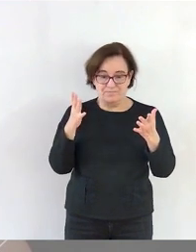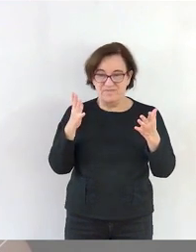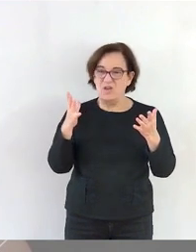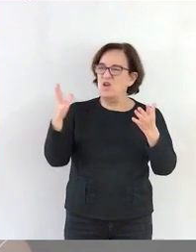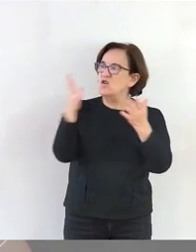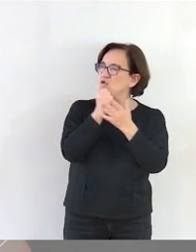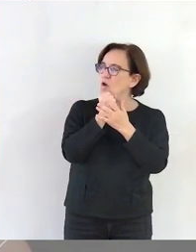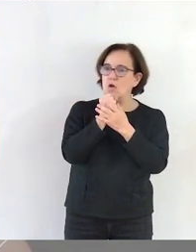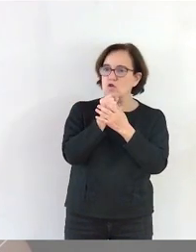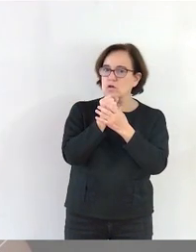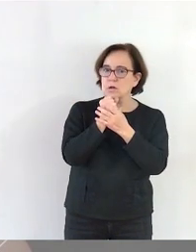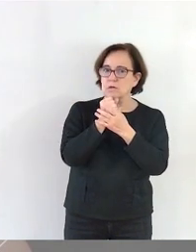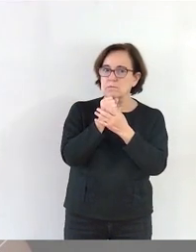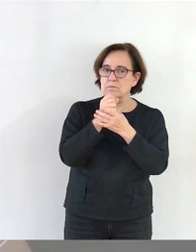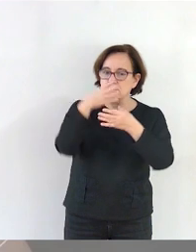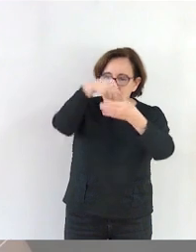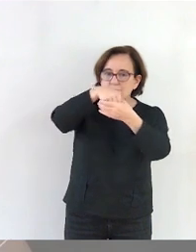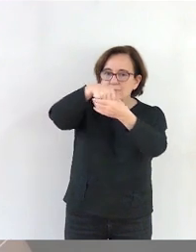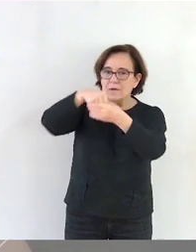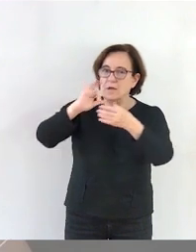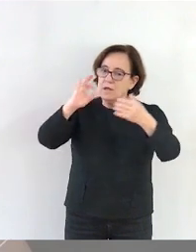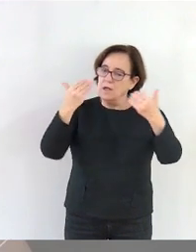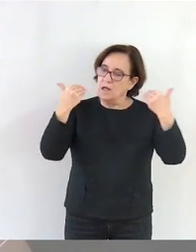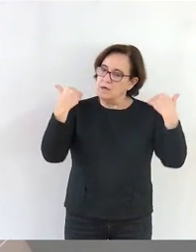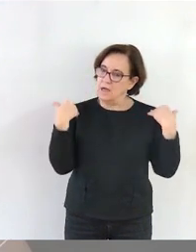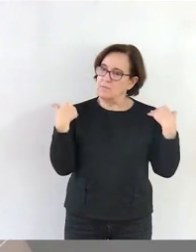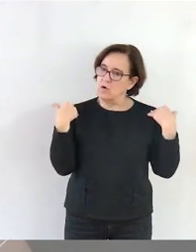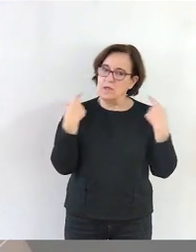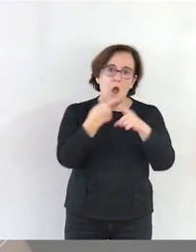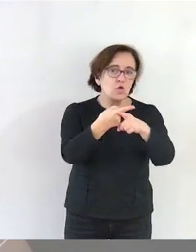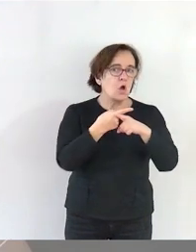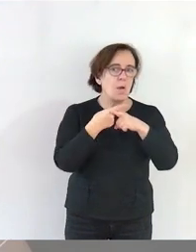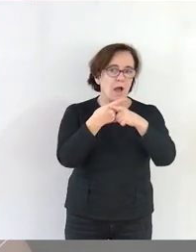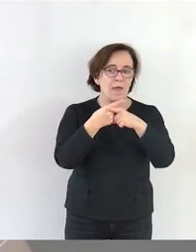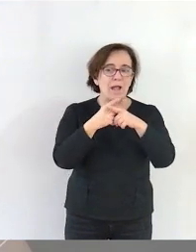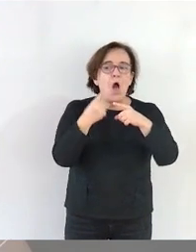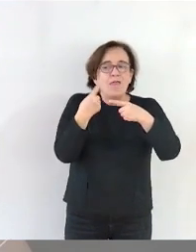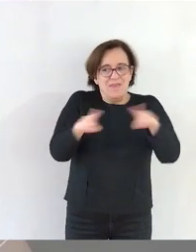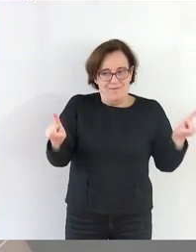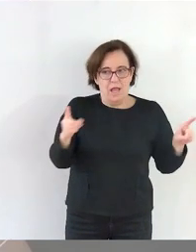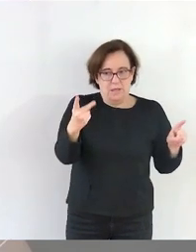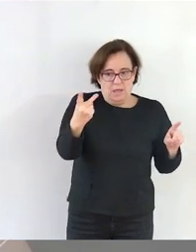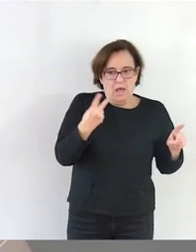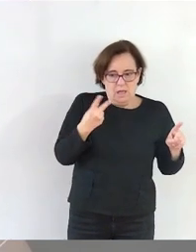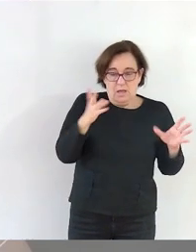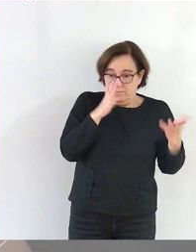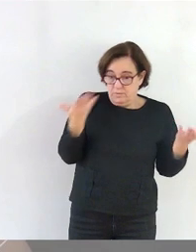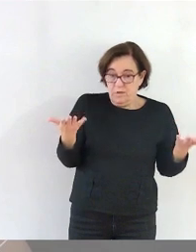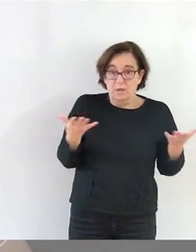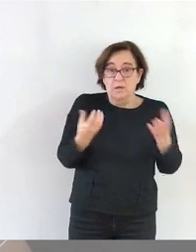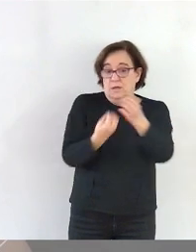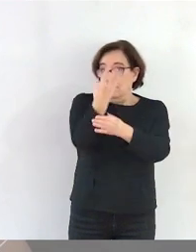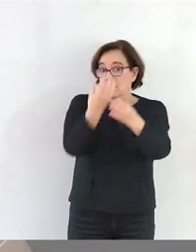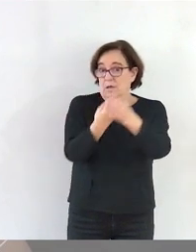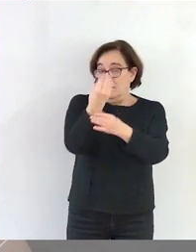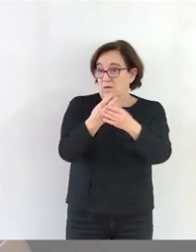todos estamos implicados Pero tenemos responsabilidades comunes pero diferenciadas no es decir evidentemente los grandes emisores